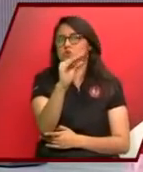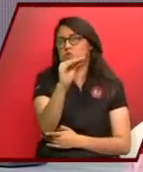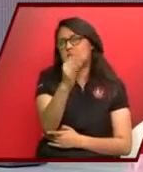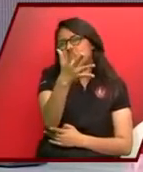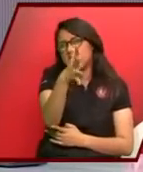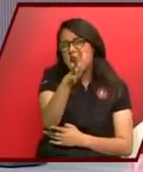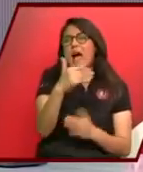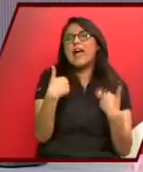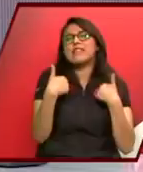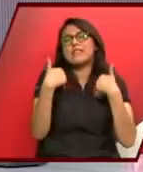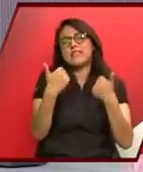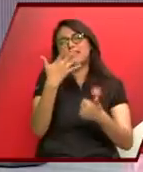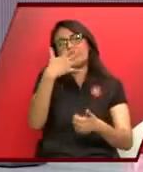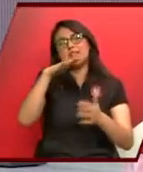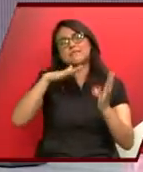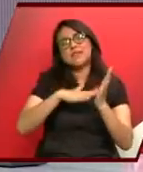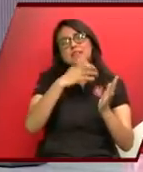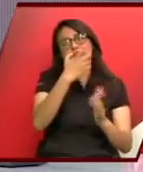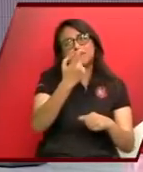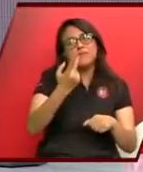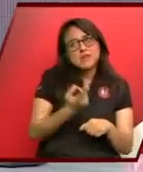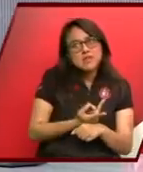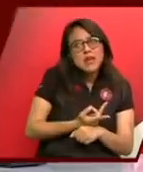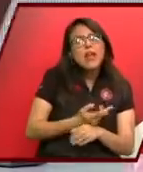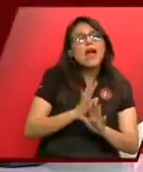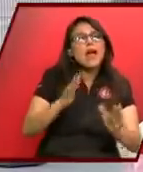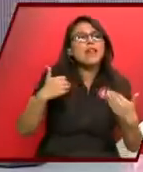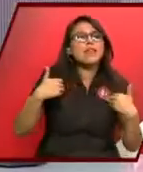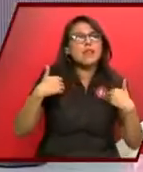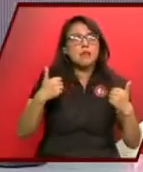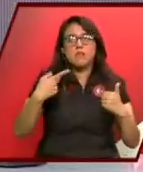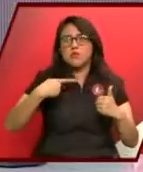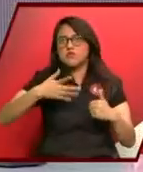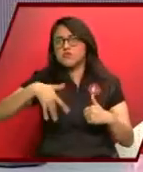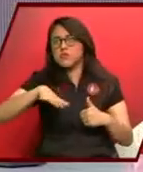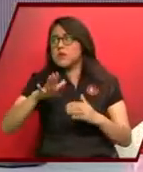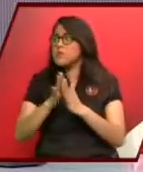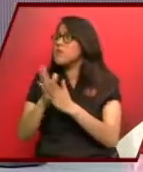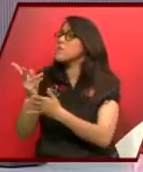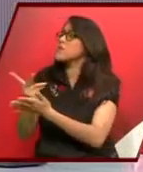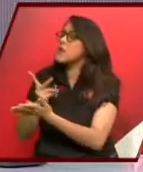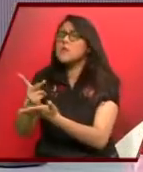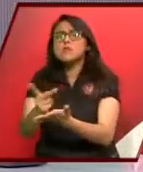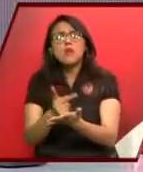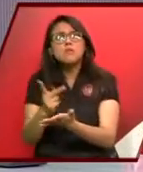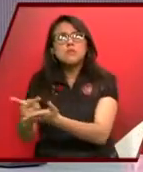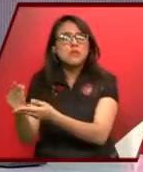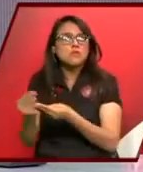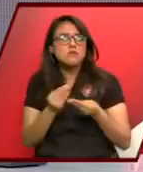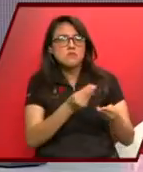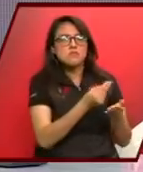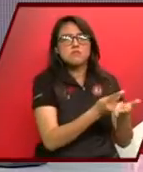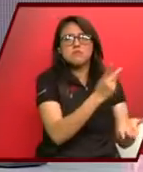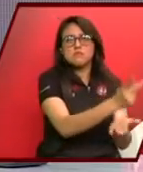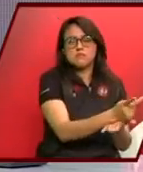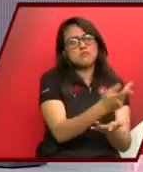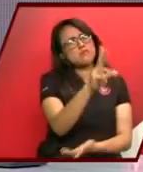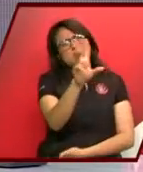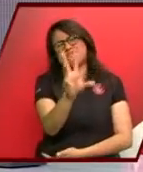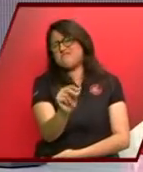90, entiendo que 10 mil fueron para eso. No que yo vaya a buscar dinero para pedirte dinero prestado, pues mejor se lo pido a otra persona y se